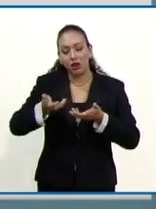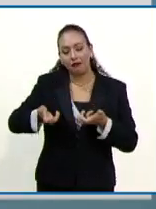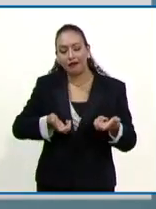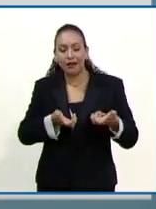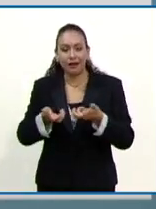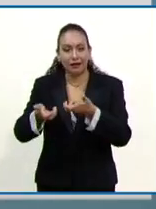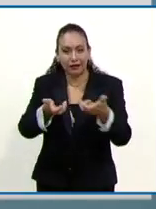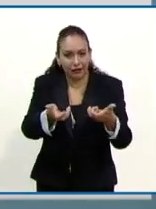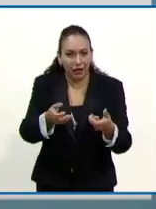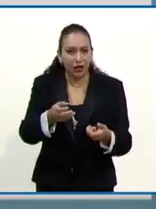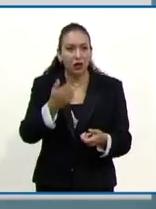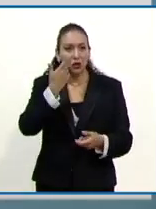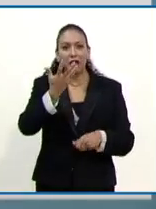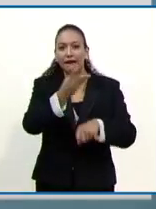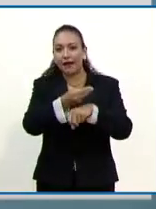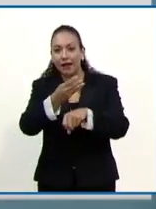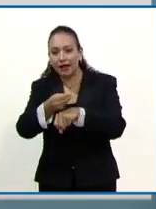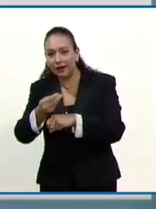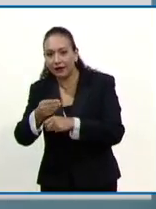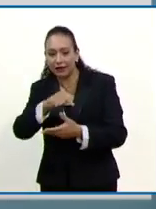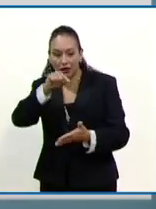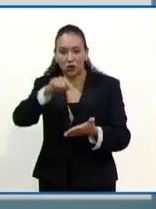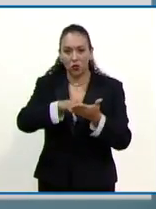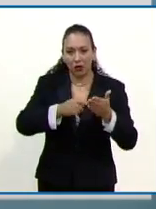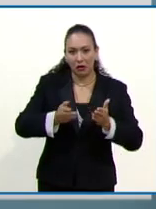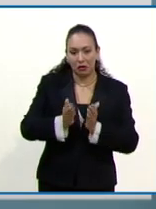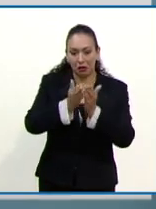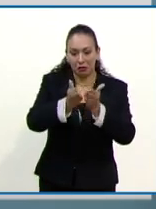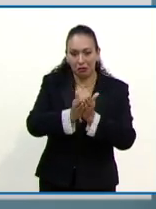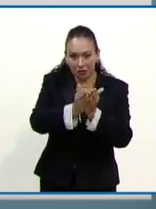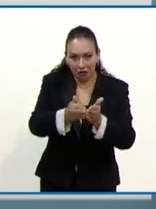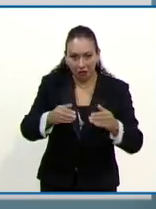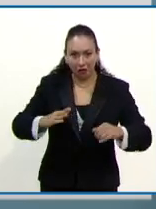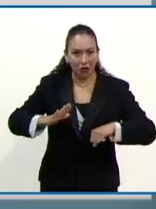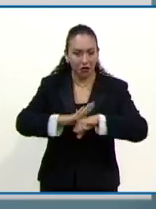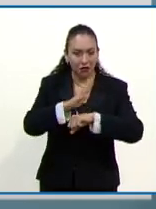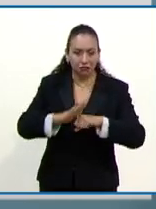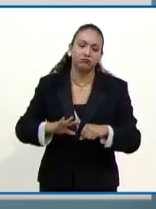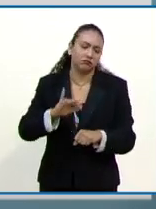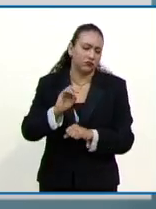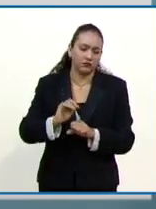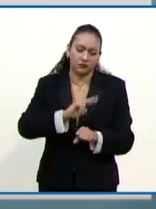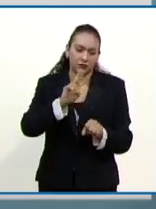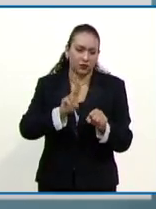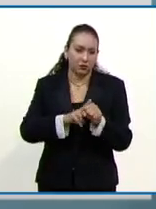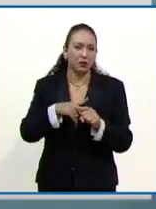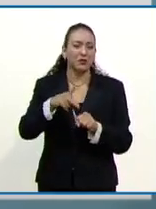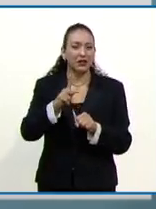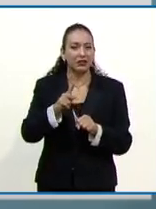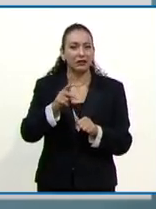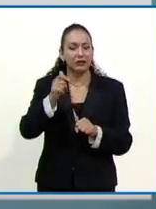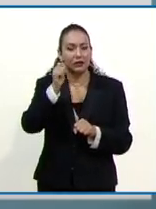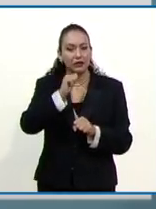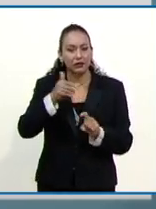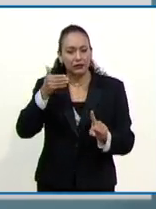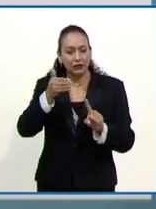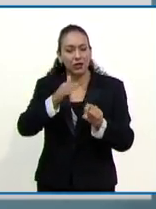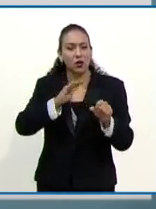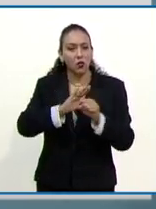carreteras, deba modernizar sus puertos, pero esto siempre debe estar acompañado con un enfoque